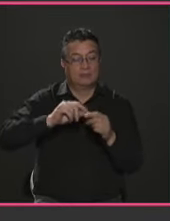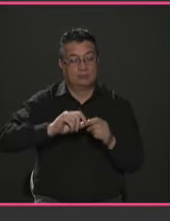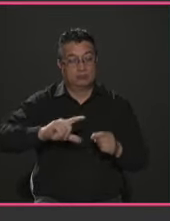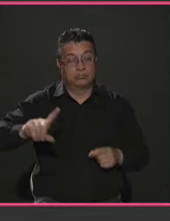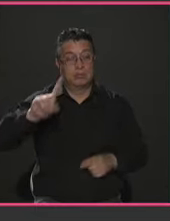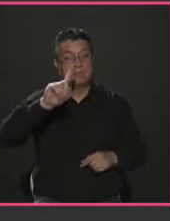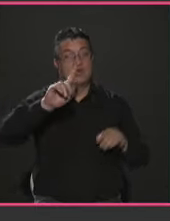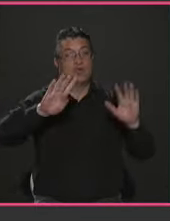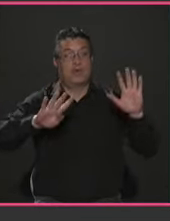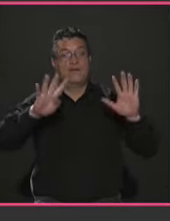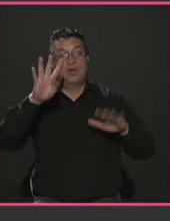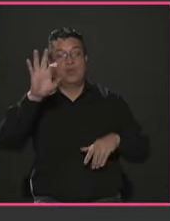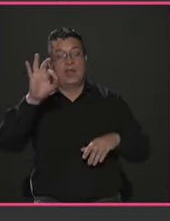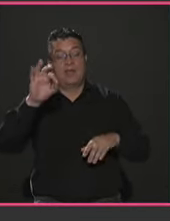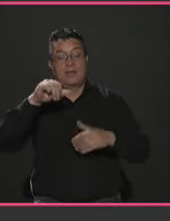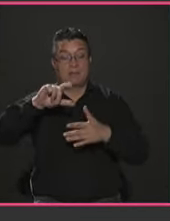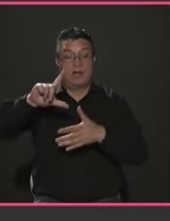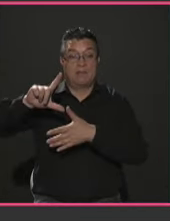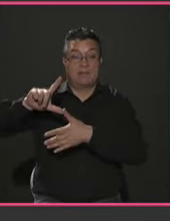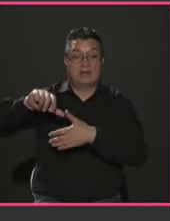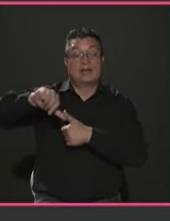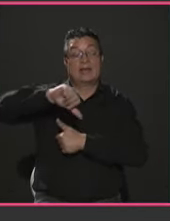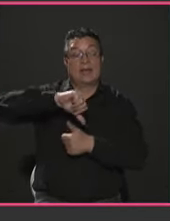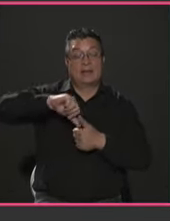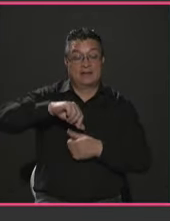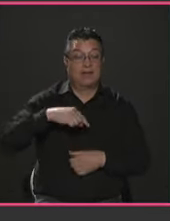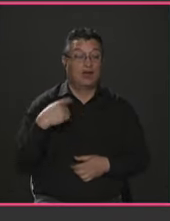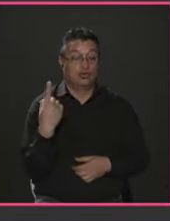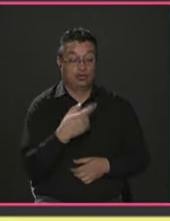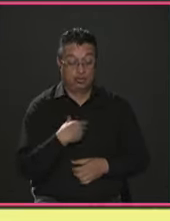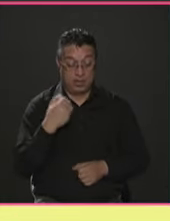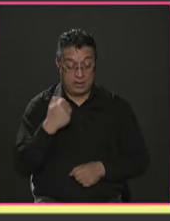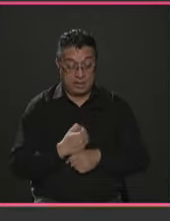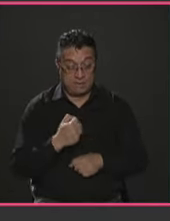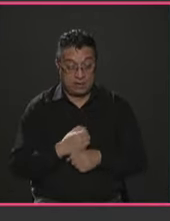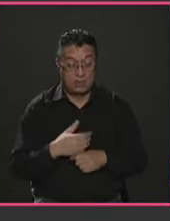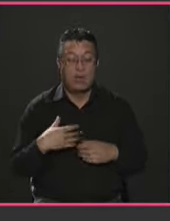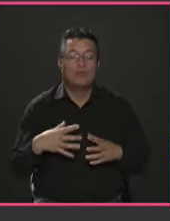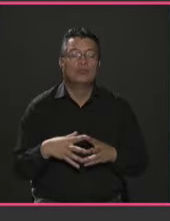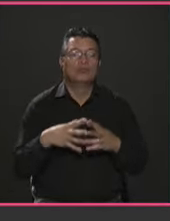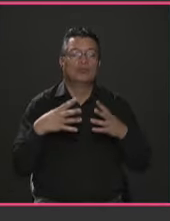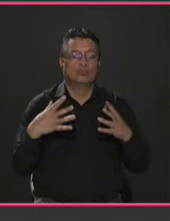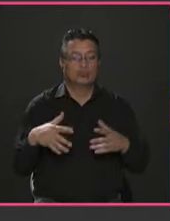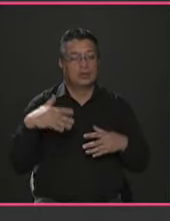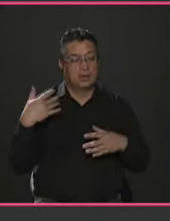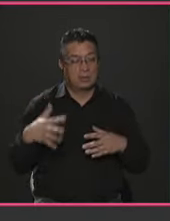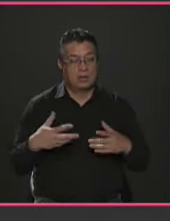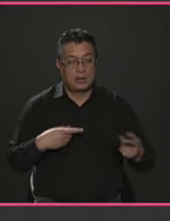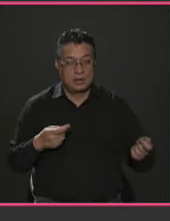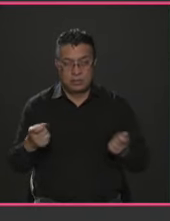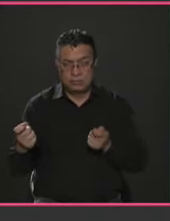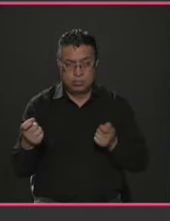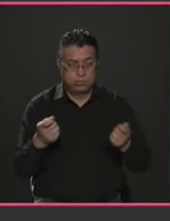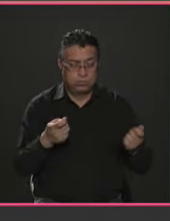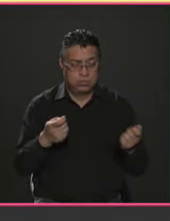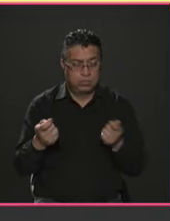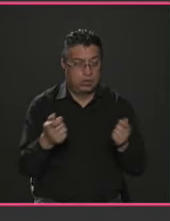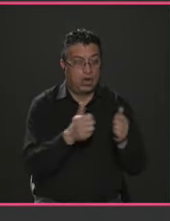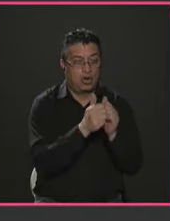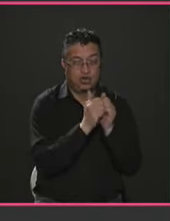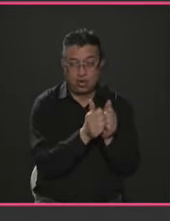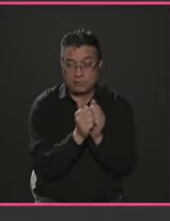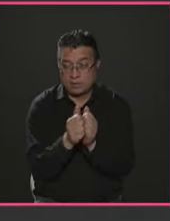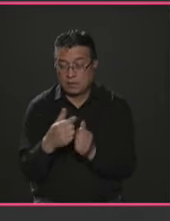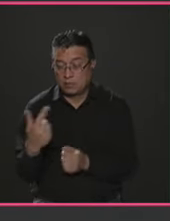40 en América Latina y el Caribe nuestro trabajo en realidad es fundamentalmente articular cooperación entre pares sí